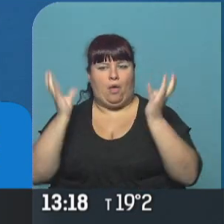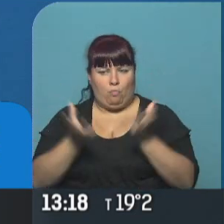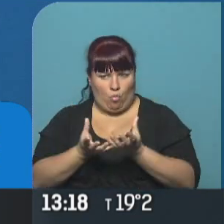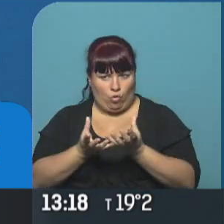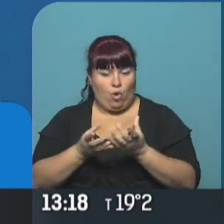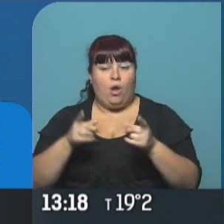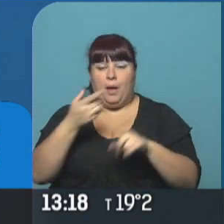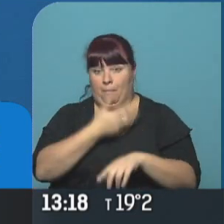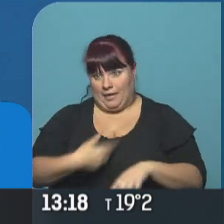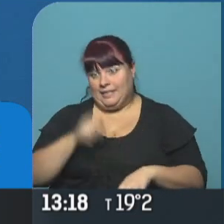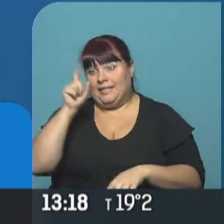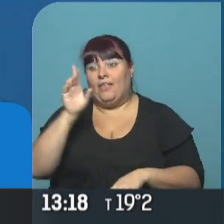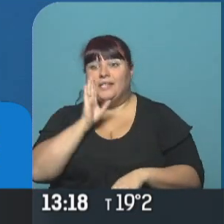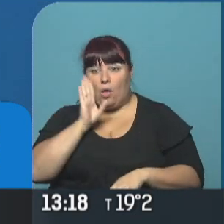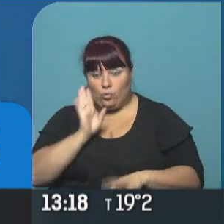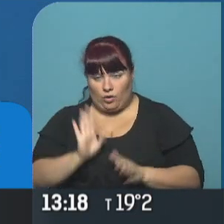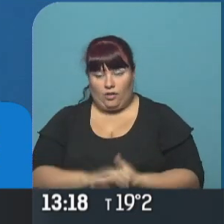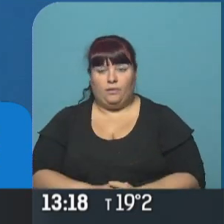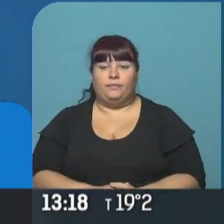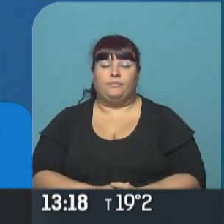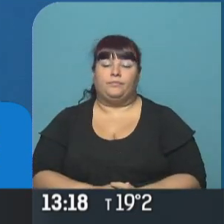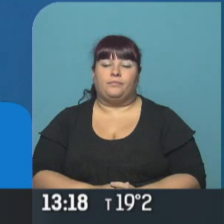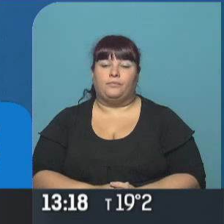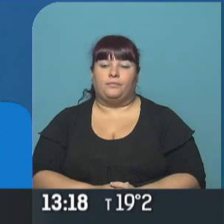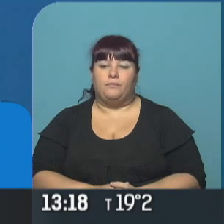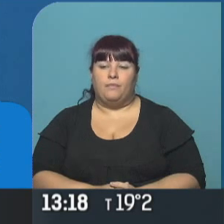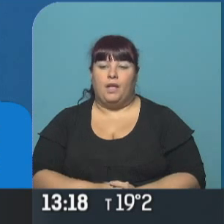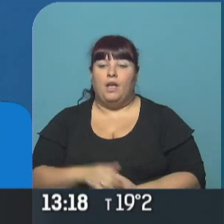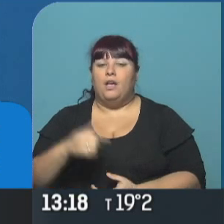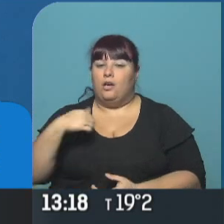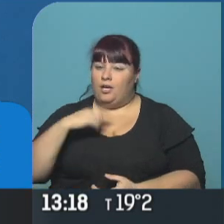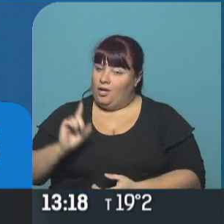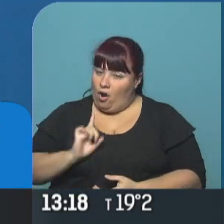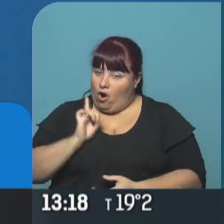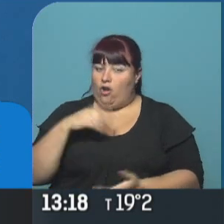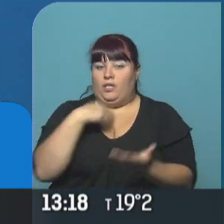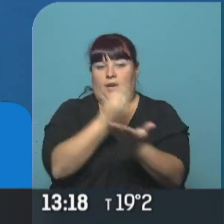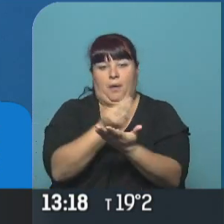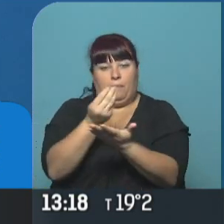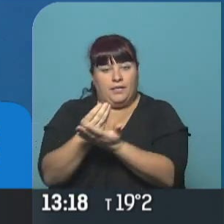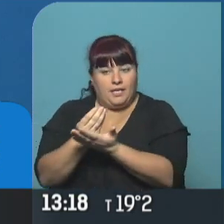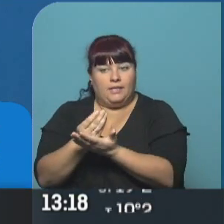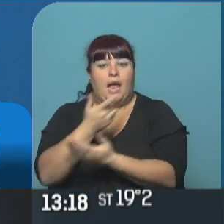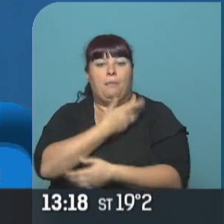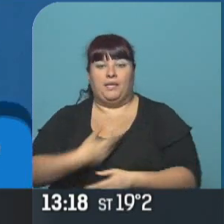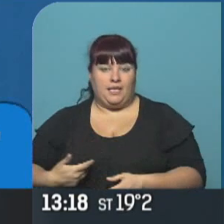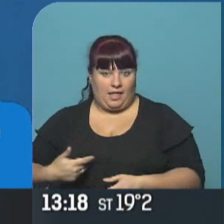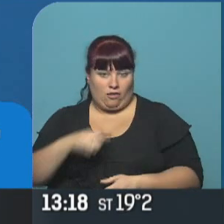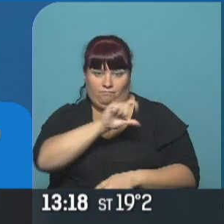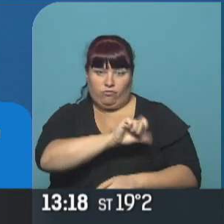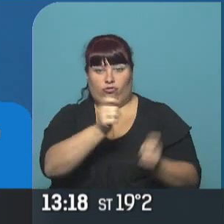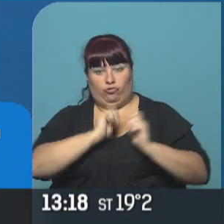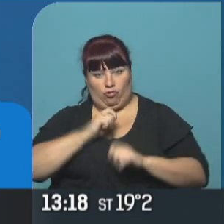mundial como presidente de los Estados Unidos de América. Tuve el gran honor de representar al presidente